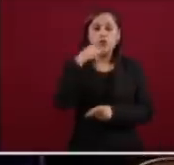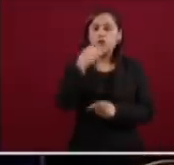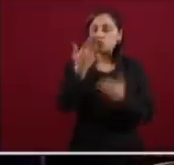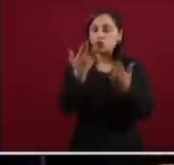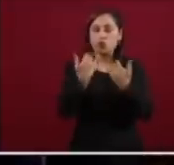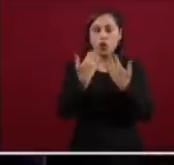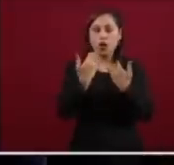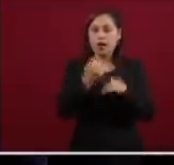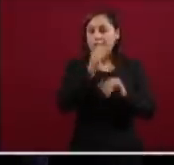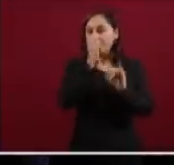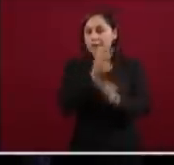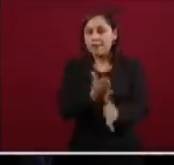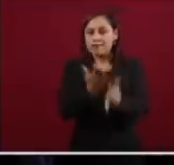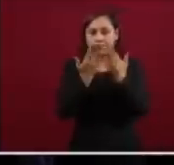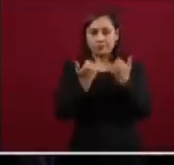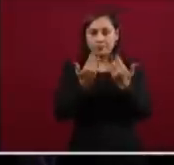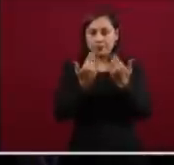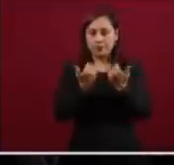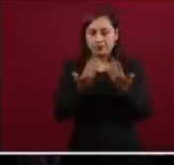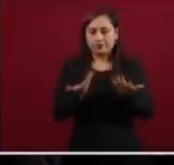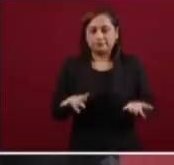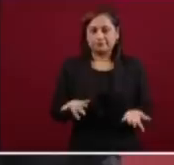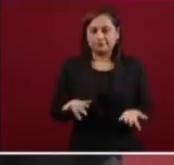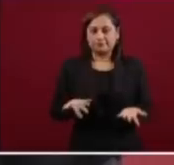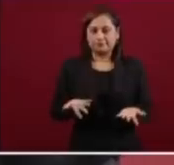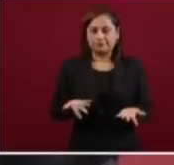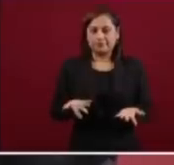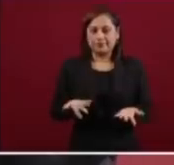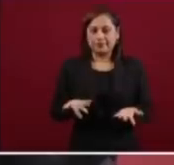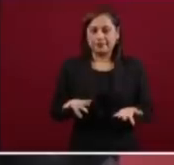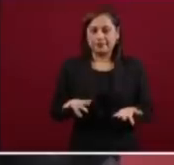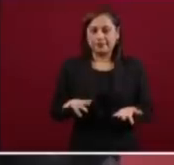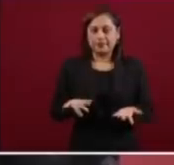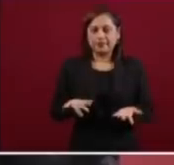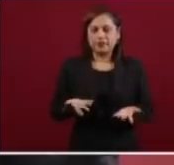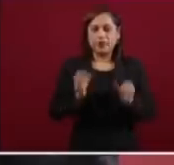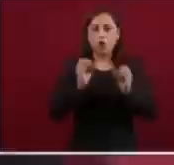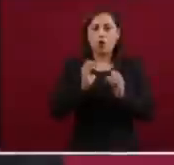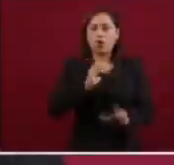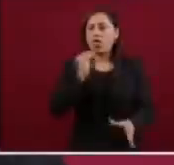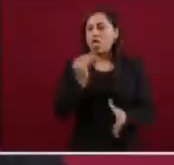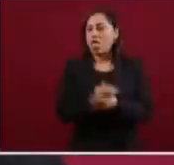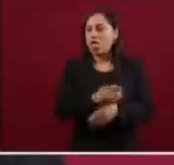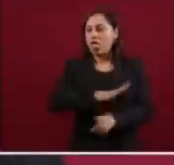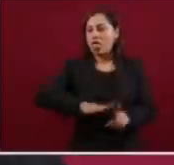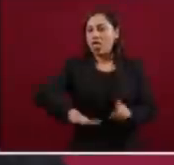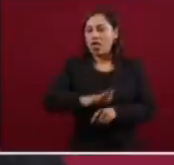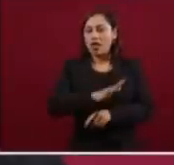del que no le importa el pueblo no es de izquierda